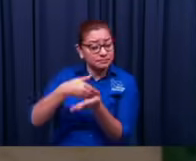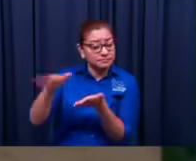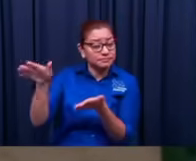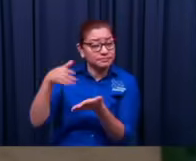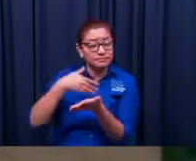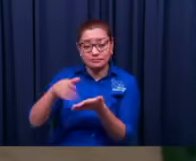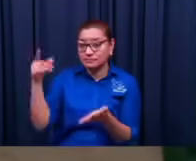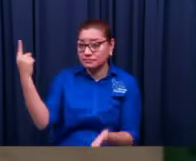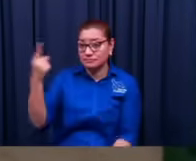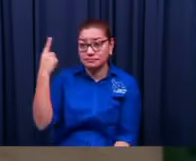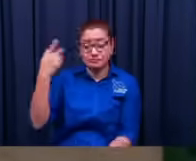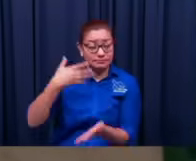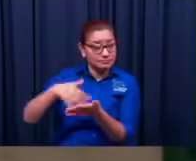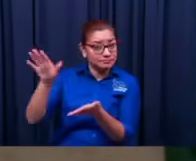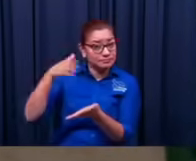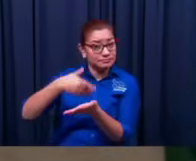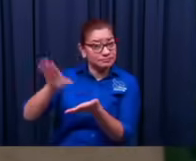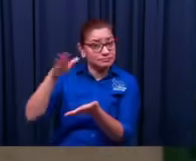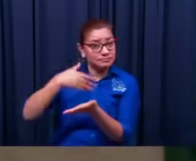todo se va.